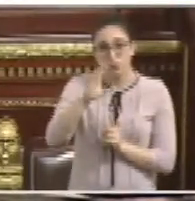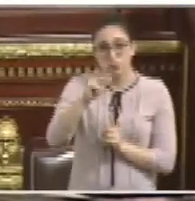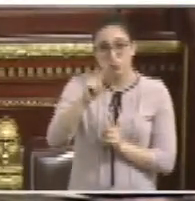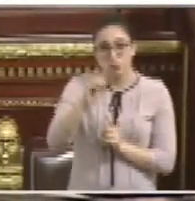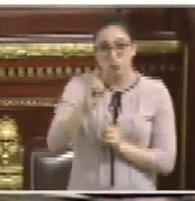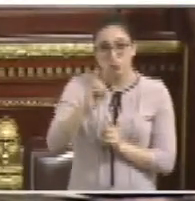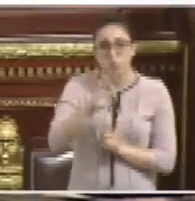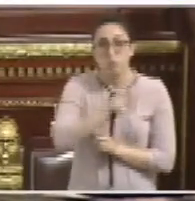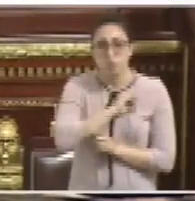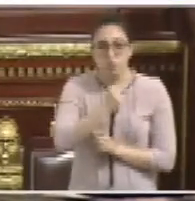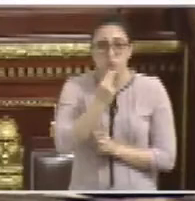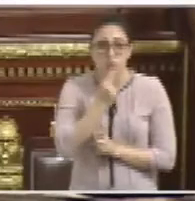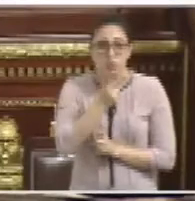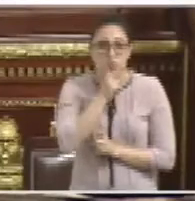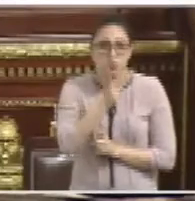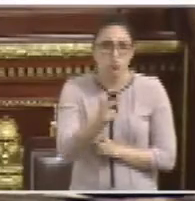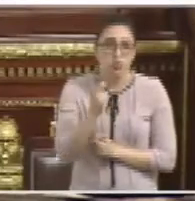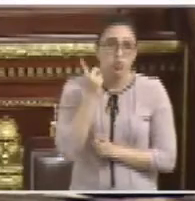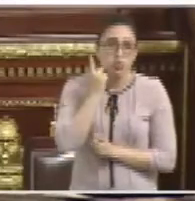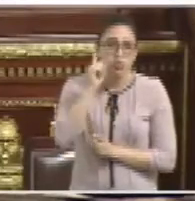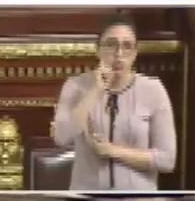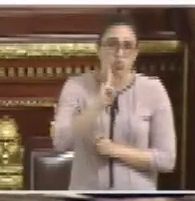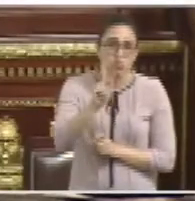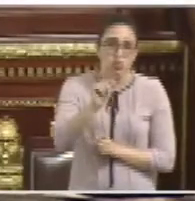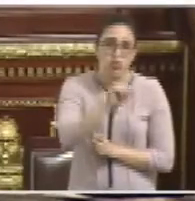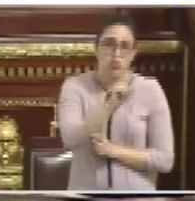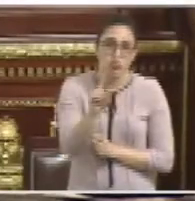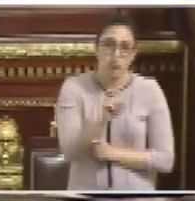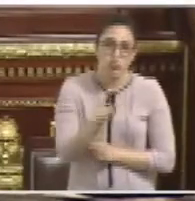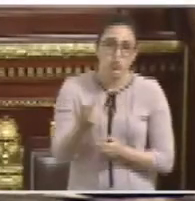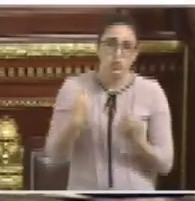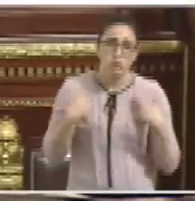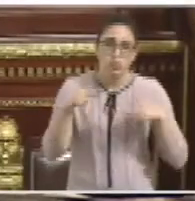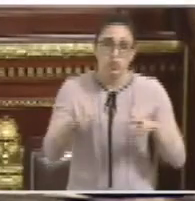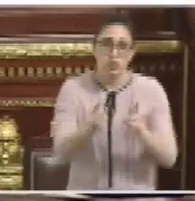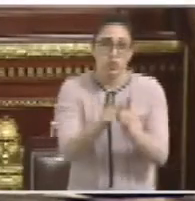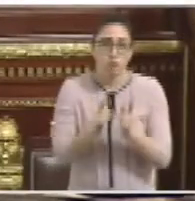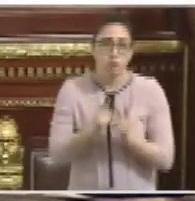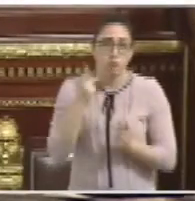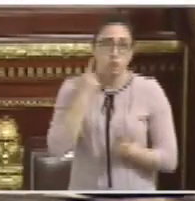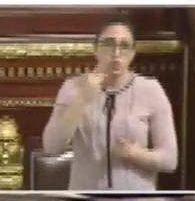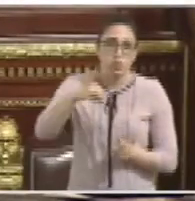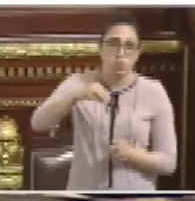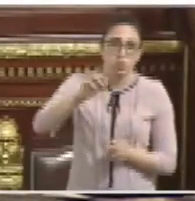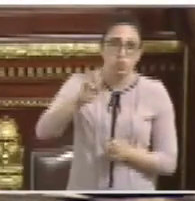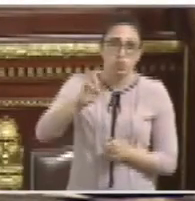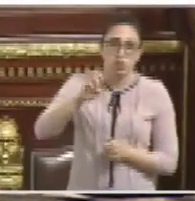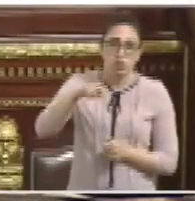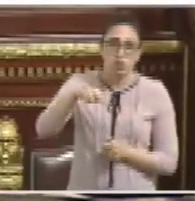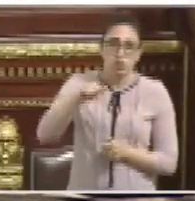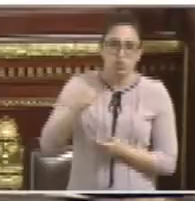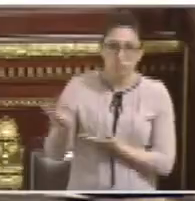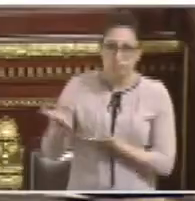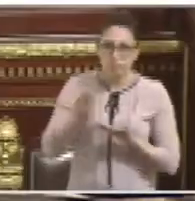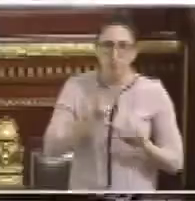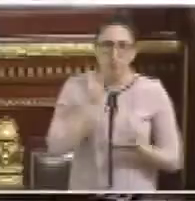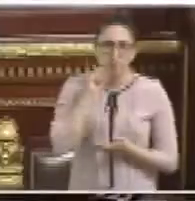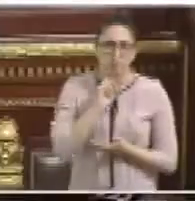a la diputada María de Lourdes Paz Reyes, integrante del Grupo Parlamentario de Morena. Adelante, diputada